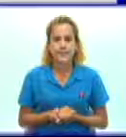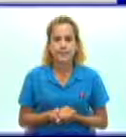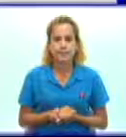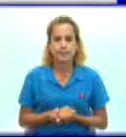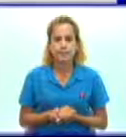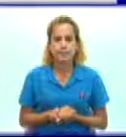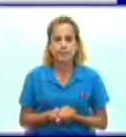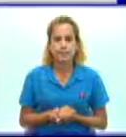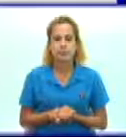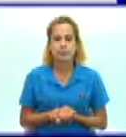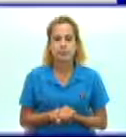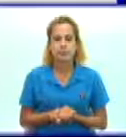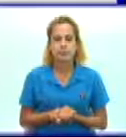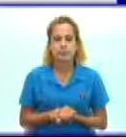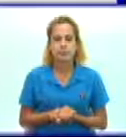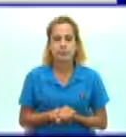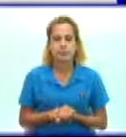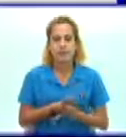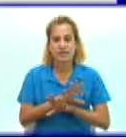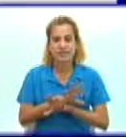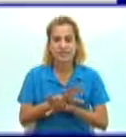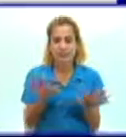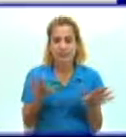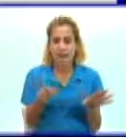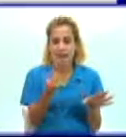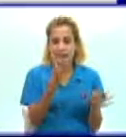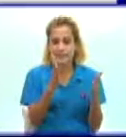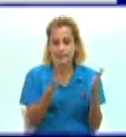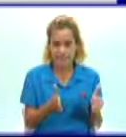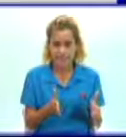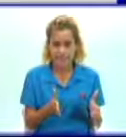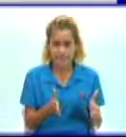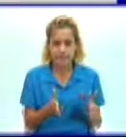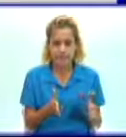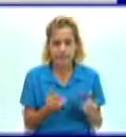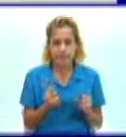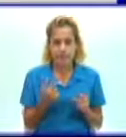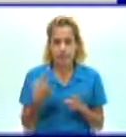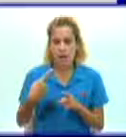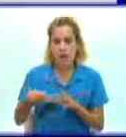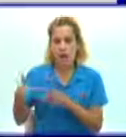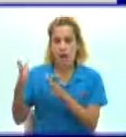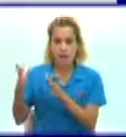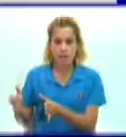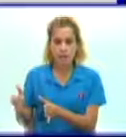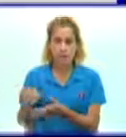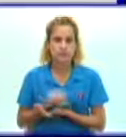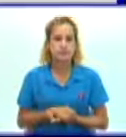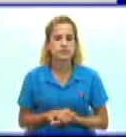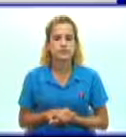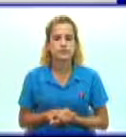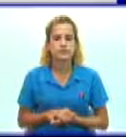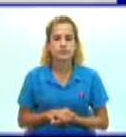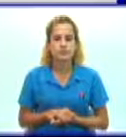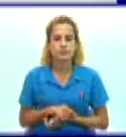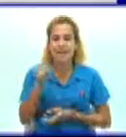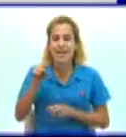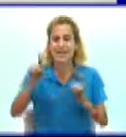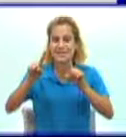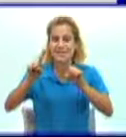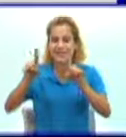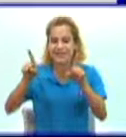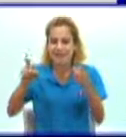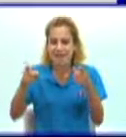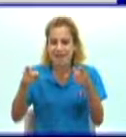por 0,5 es igual a 2. Ya hemos hallado un primer sumando, ahora vamos a hallar el otro. Es decir, ese que está entre